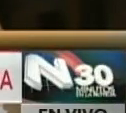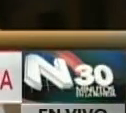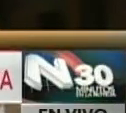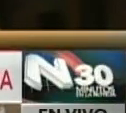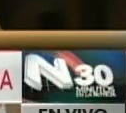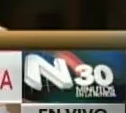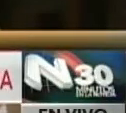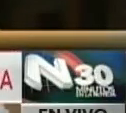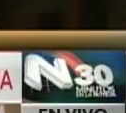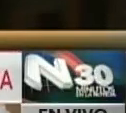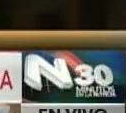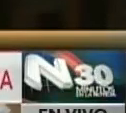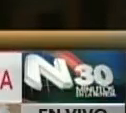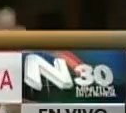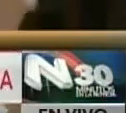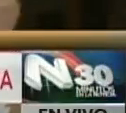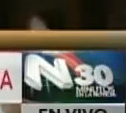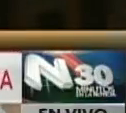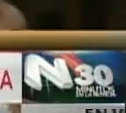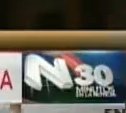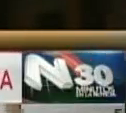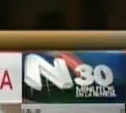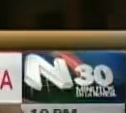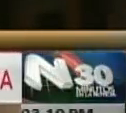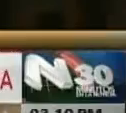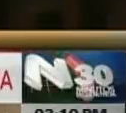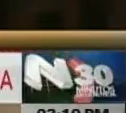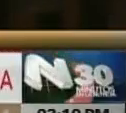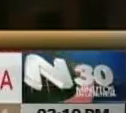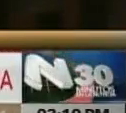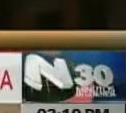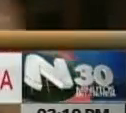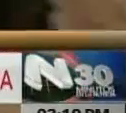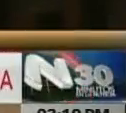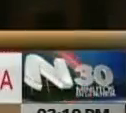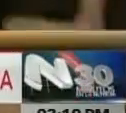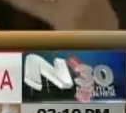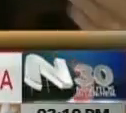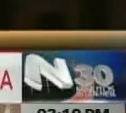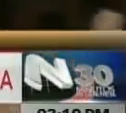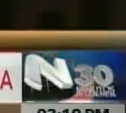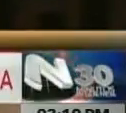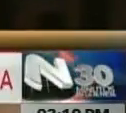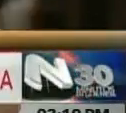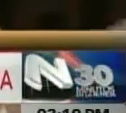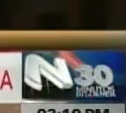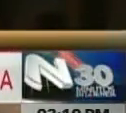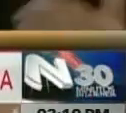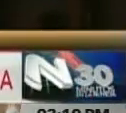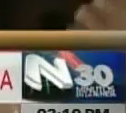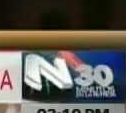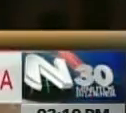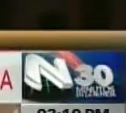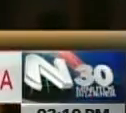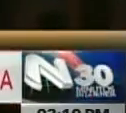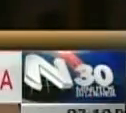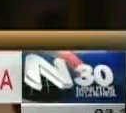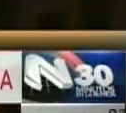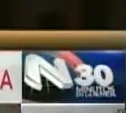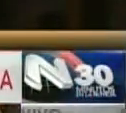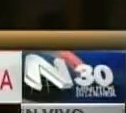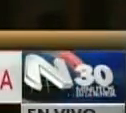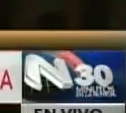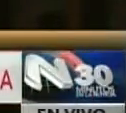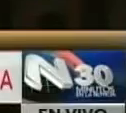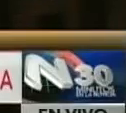pendientes y cuáles son las divergencias que existen entre la FARC y el gobierno que hacen que tenga que recorrerse este espacio prudencial para llegar a la